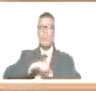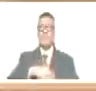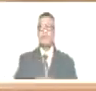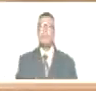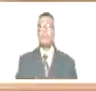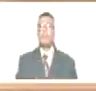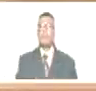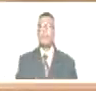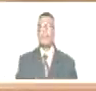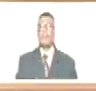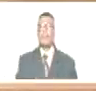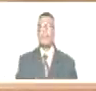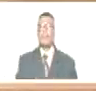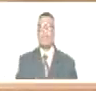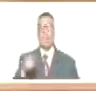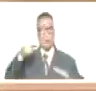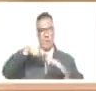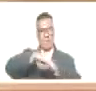ha penetrado